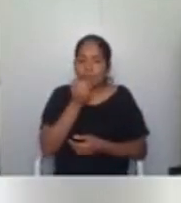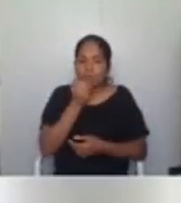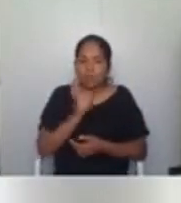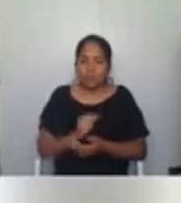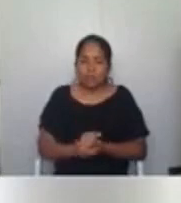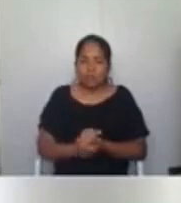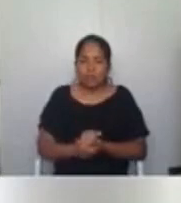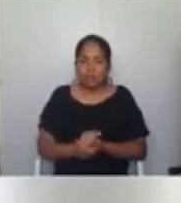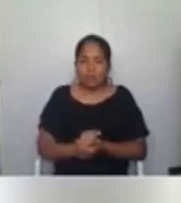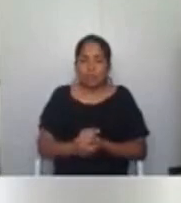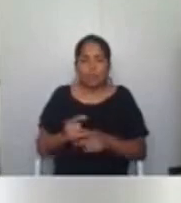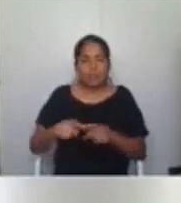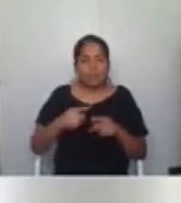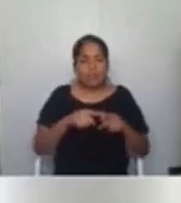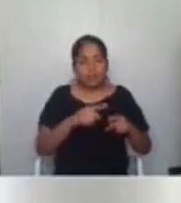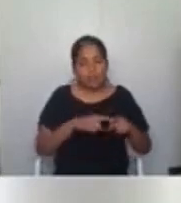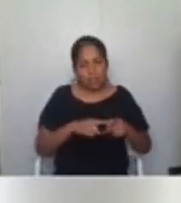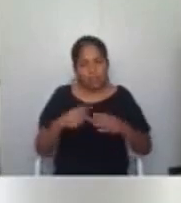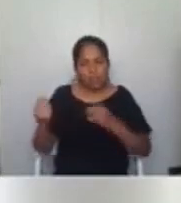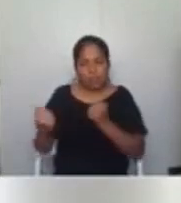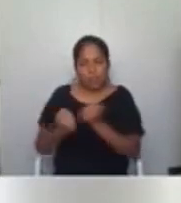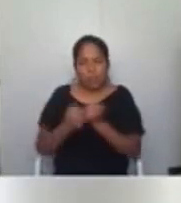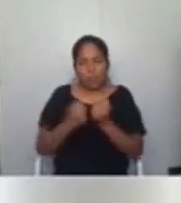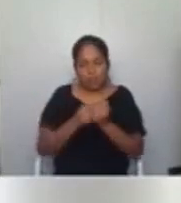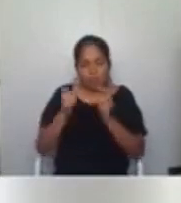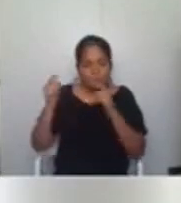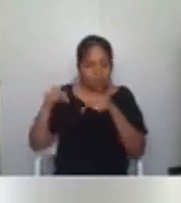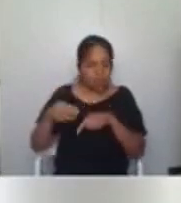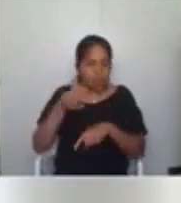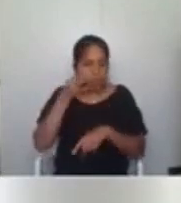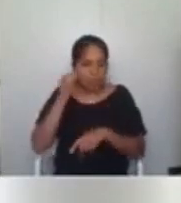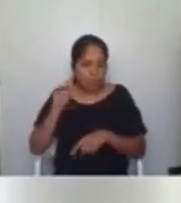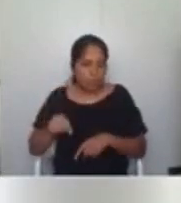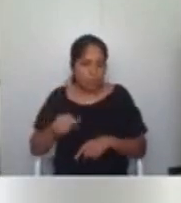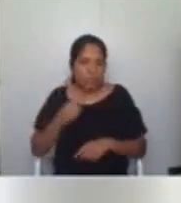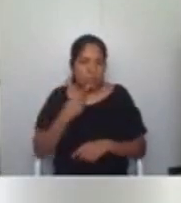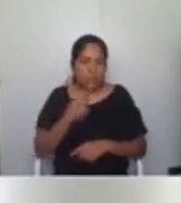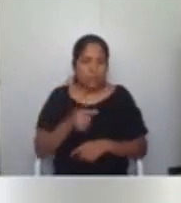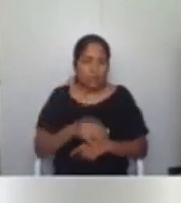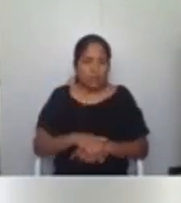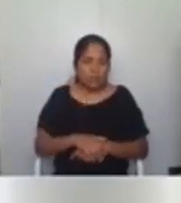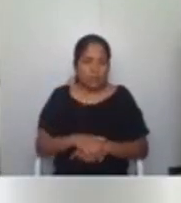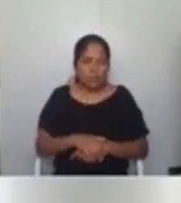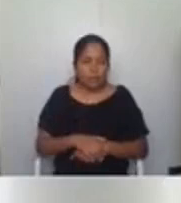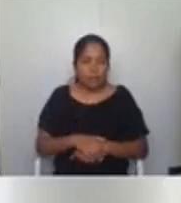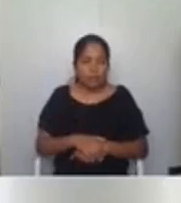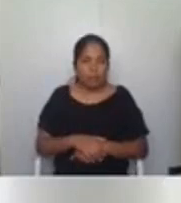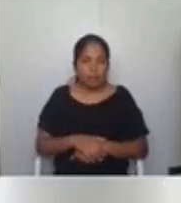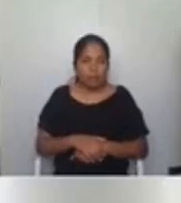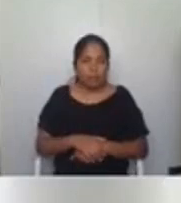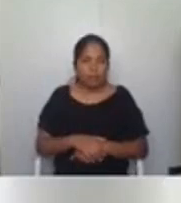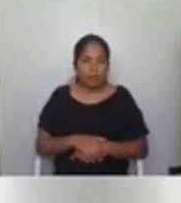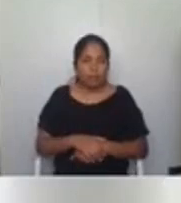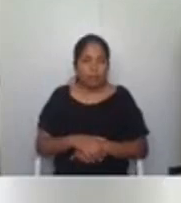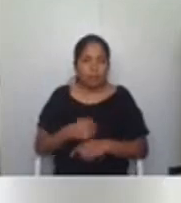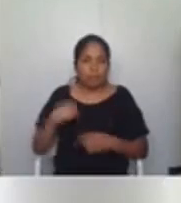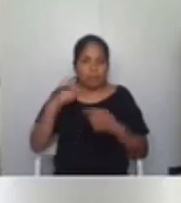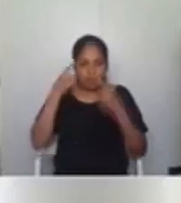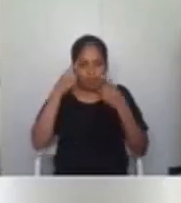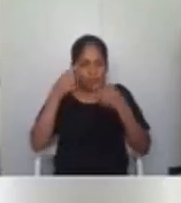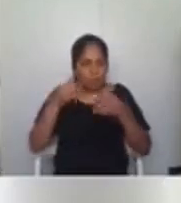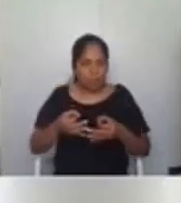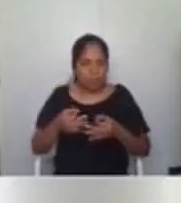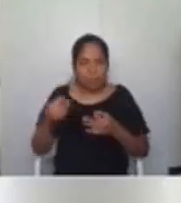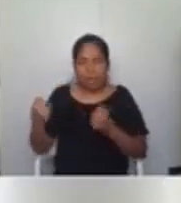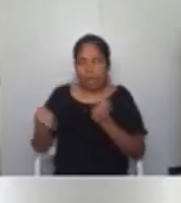ofrecimiento de embajadas muy importantes aquí presentes que tenemos esa certeza de que tenemos ayuda